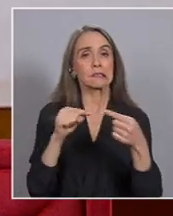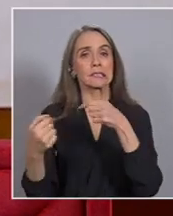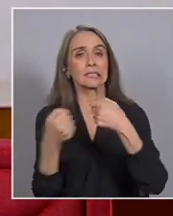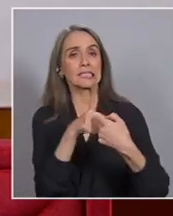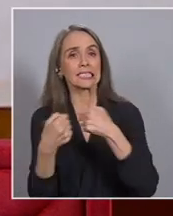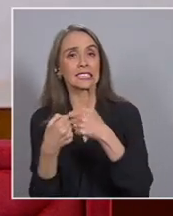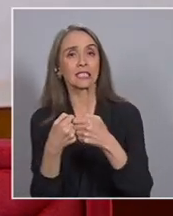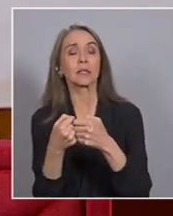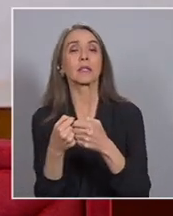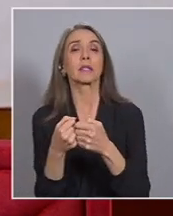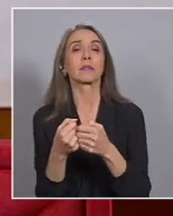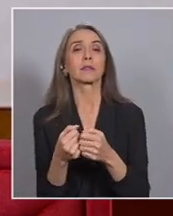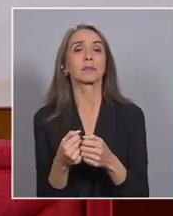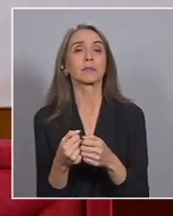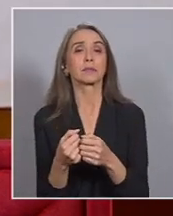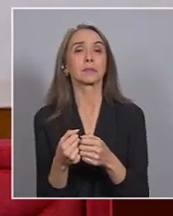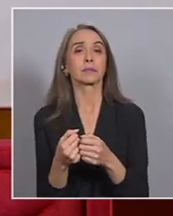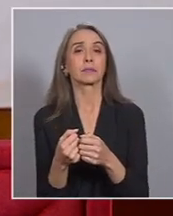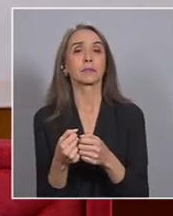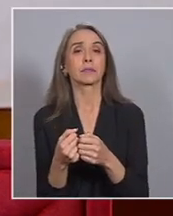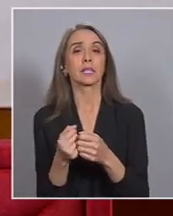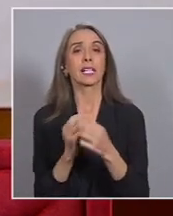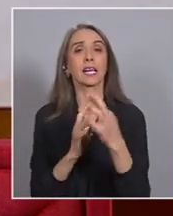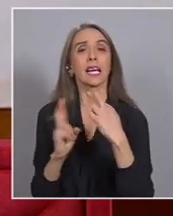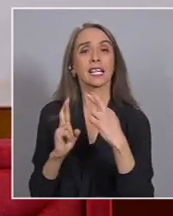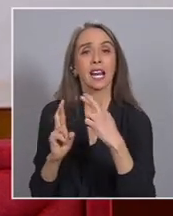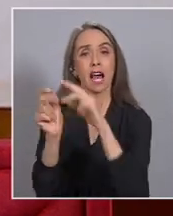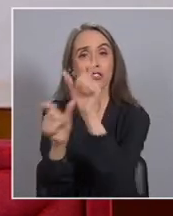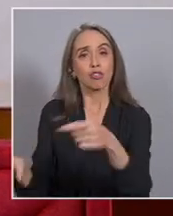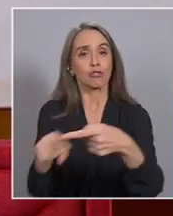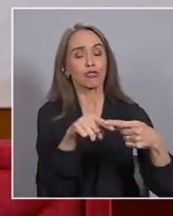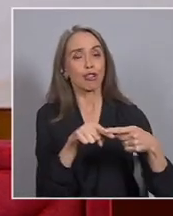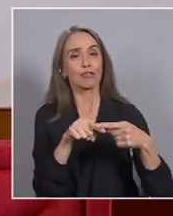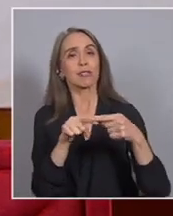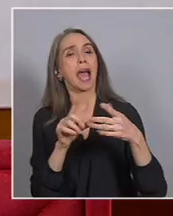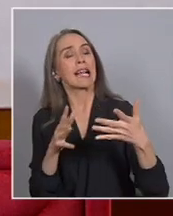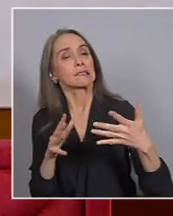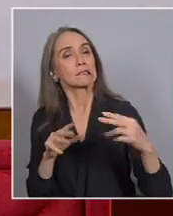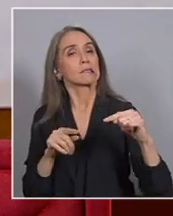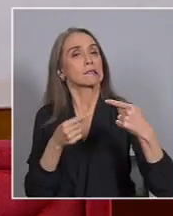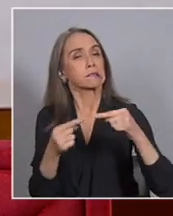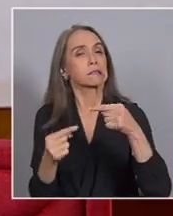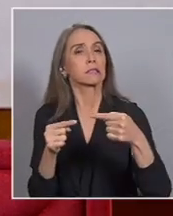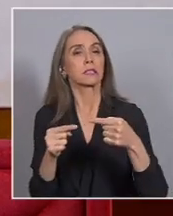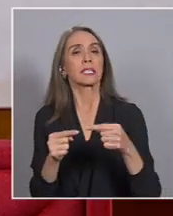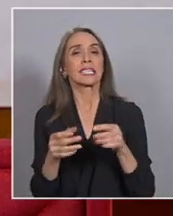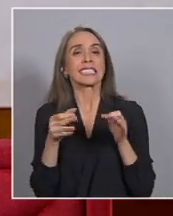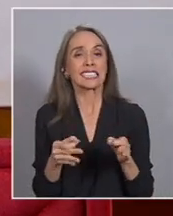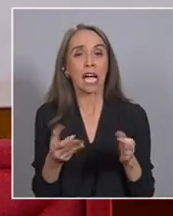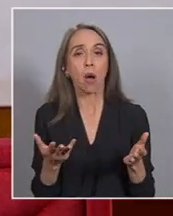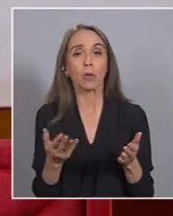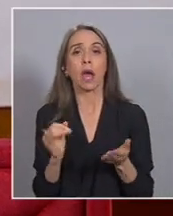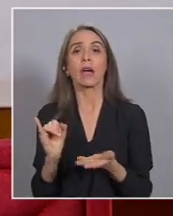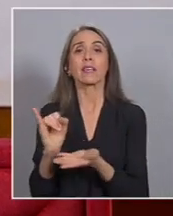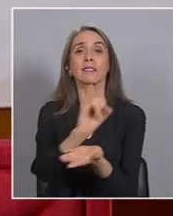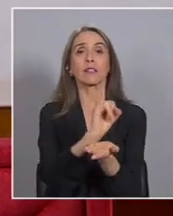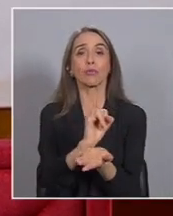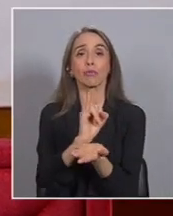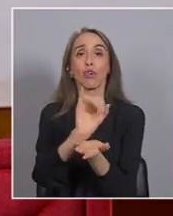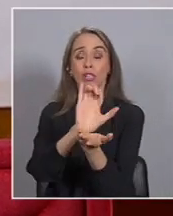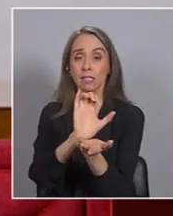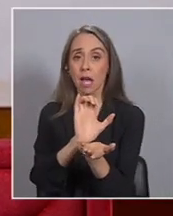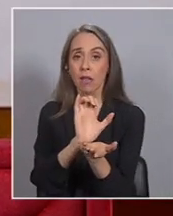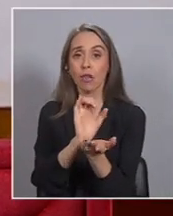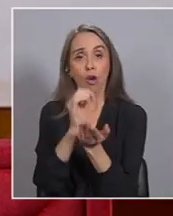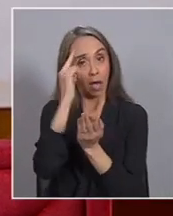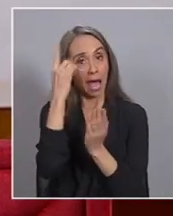la que estaban nuestras relaciones sociales, nuestra seguridad y nuestro aparato estatal, hemos